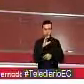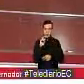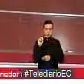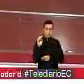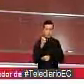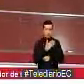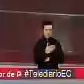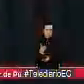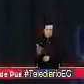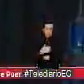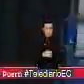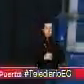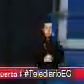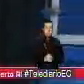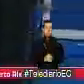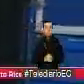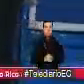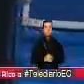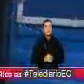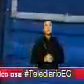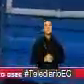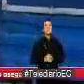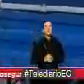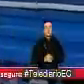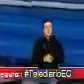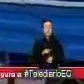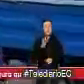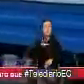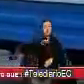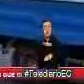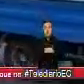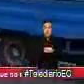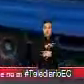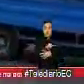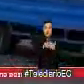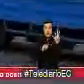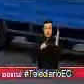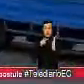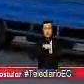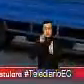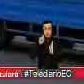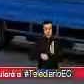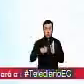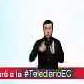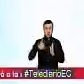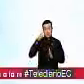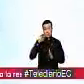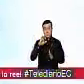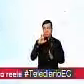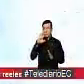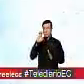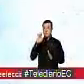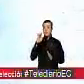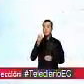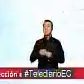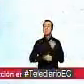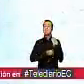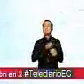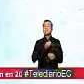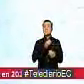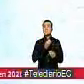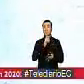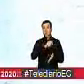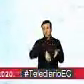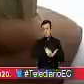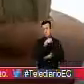Electoral. A partir de las 16 horas, los 5 jueces del Tribunal Contencioso Electoral dirimirán si